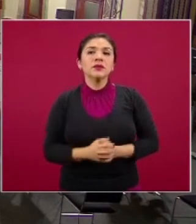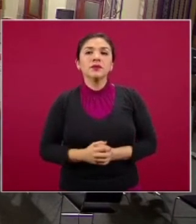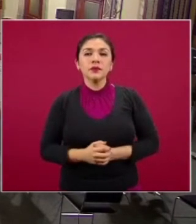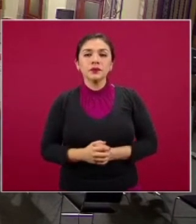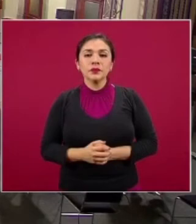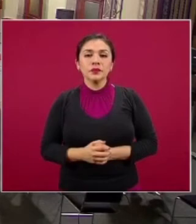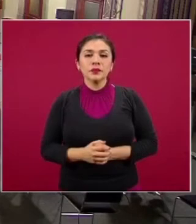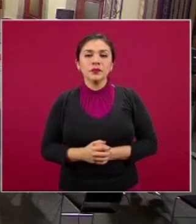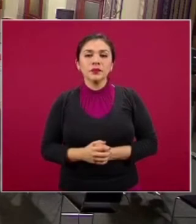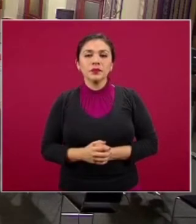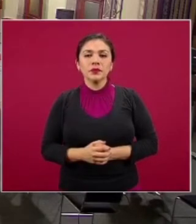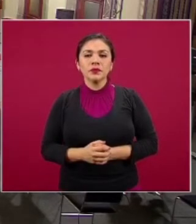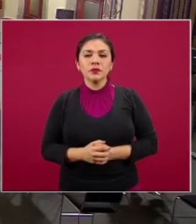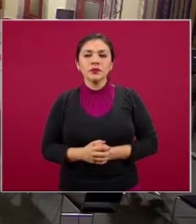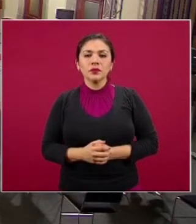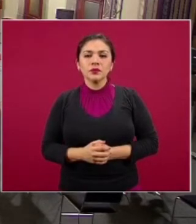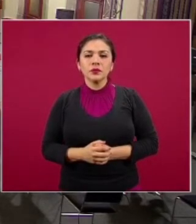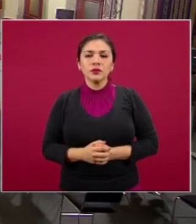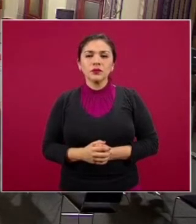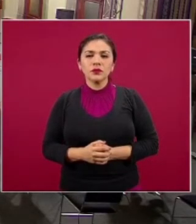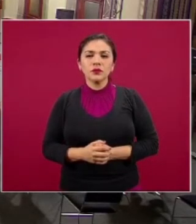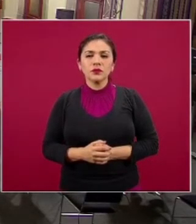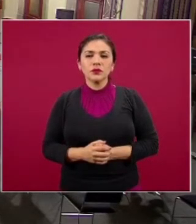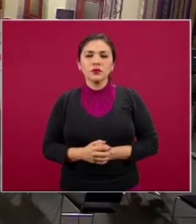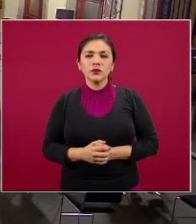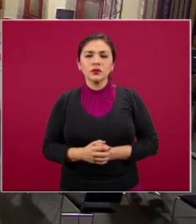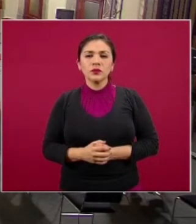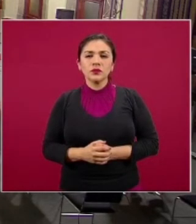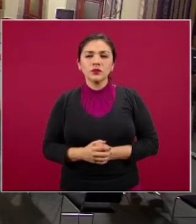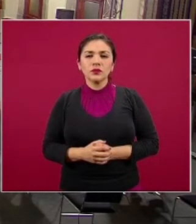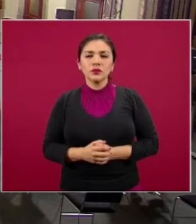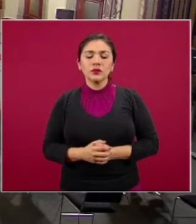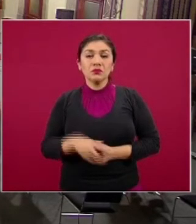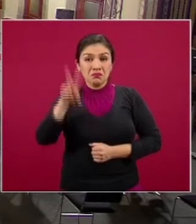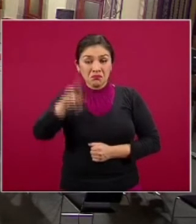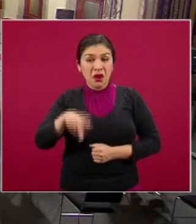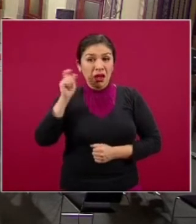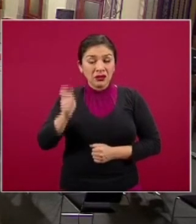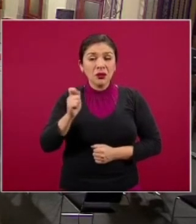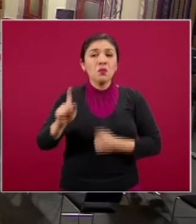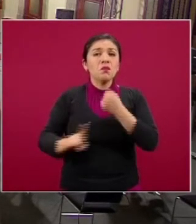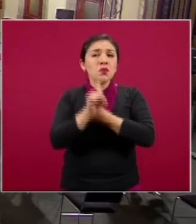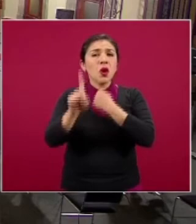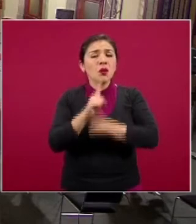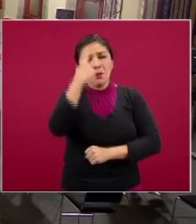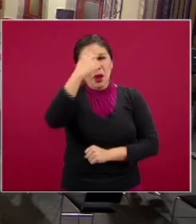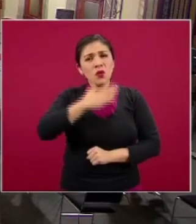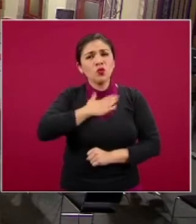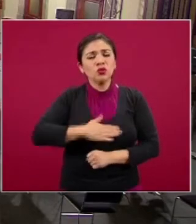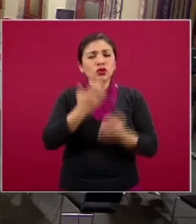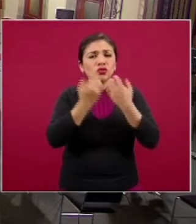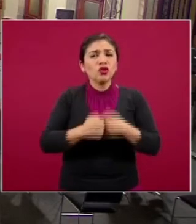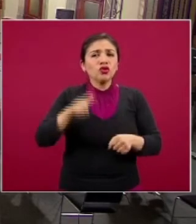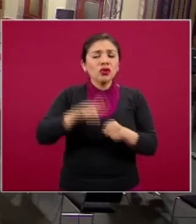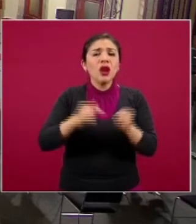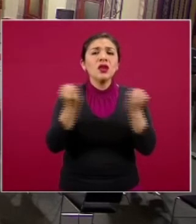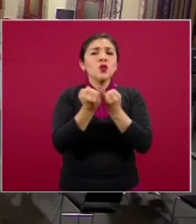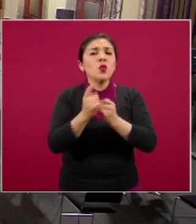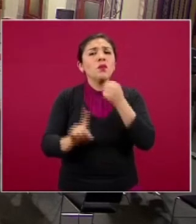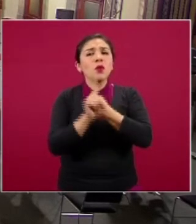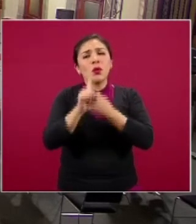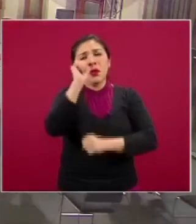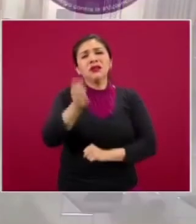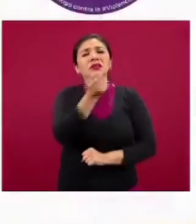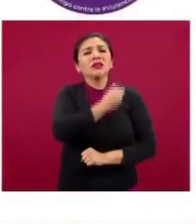usted decía, es un problema de justicia social, pero también es un problema de salud